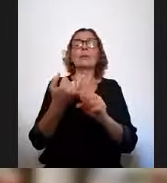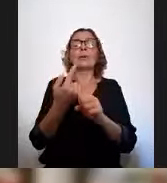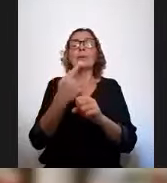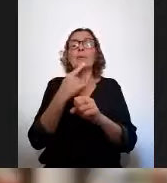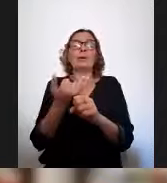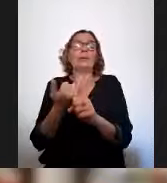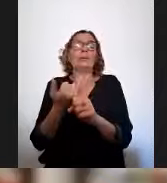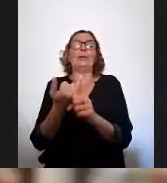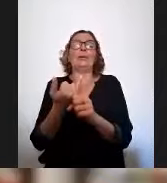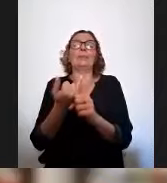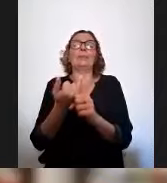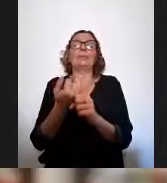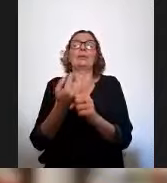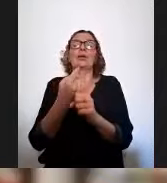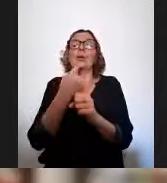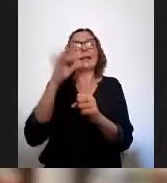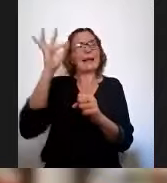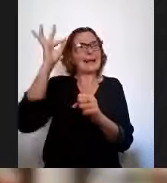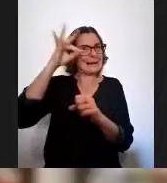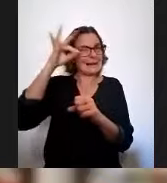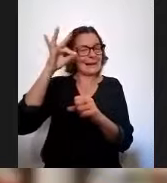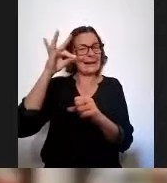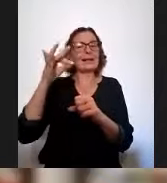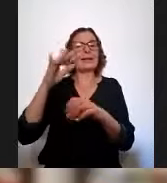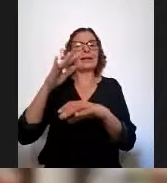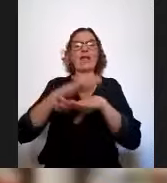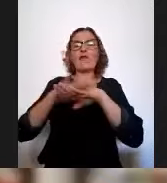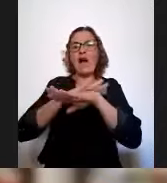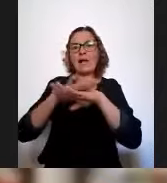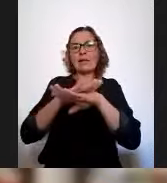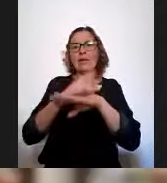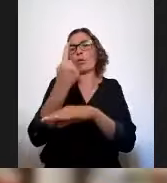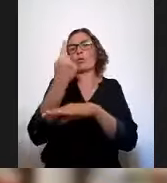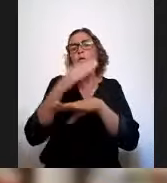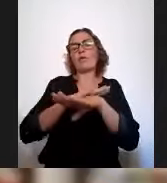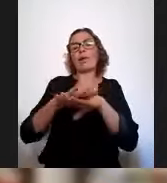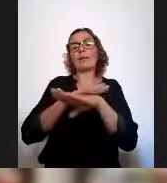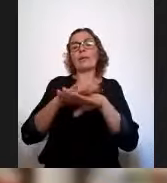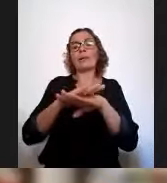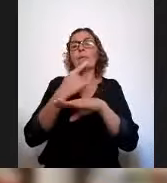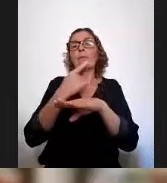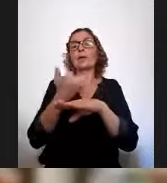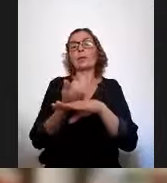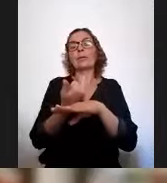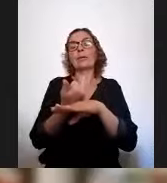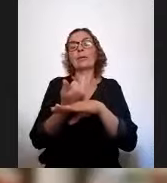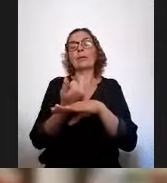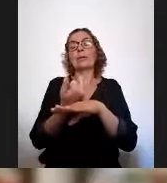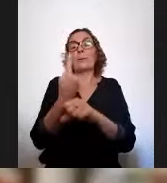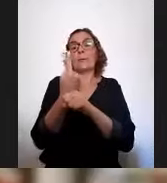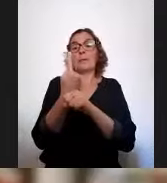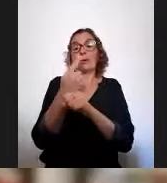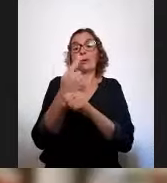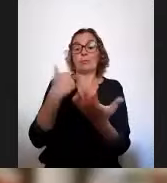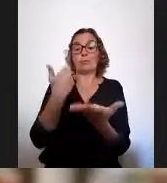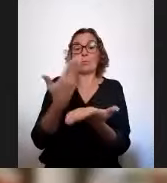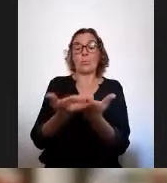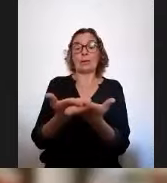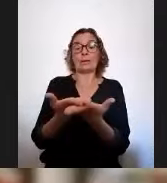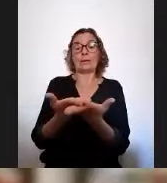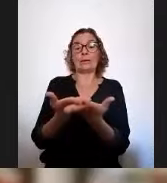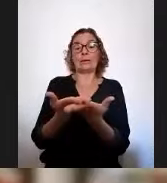Por cómo se dice en inglés, el Minimum Value Product. Es la primera muestra. Sí,